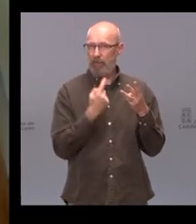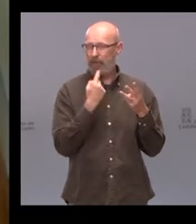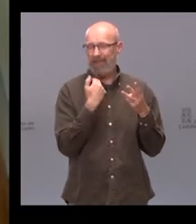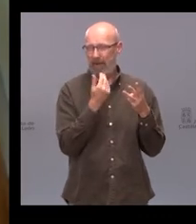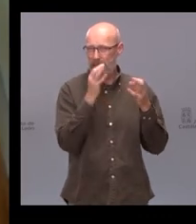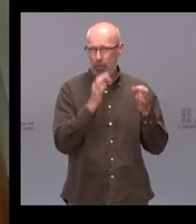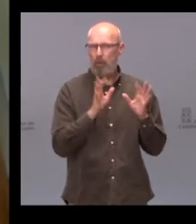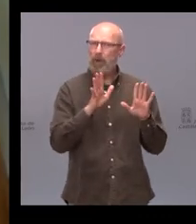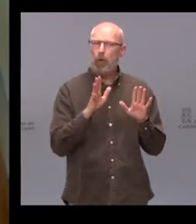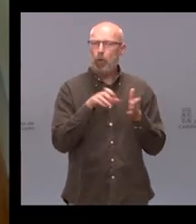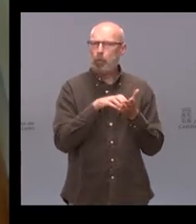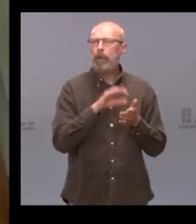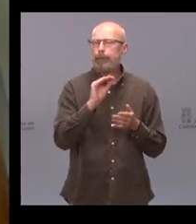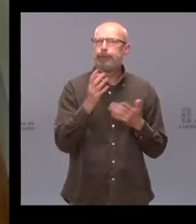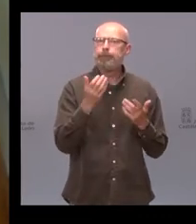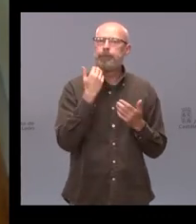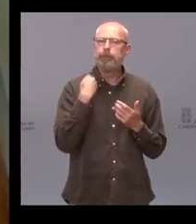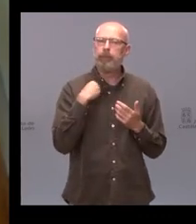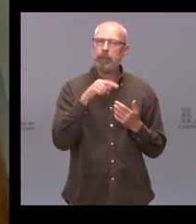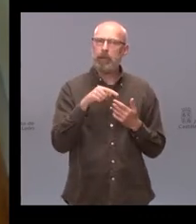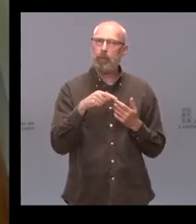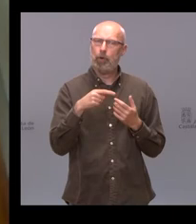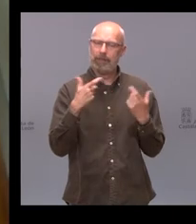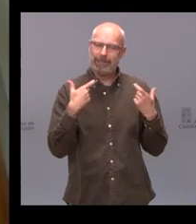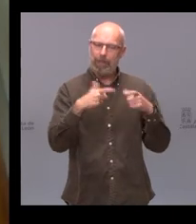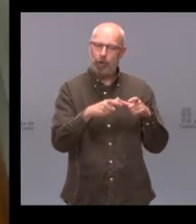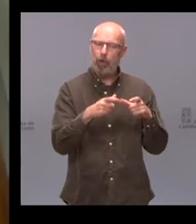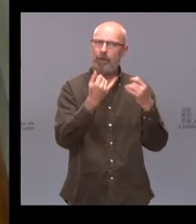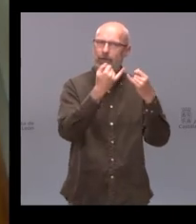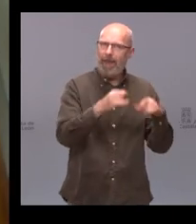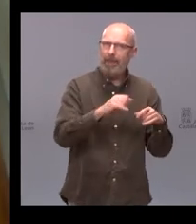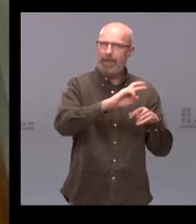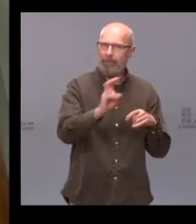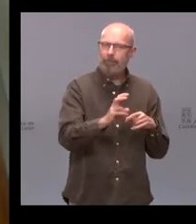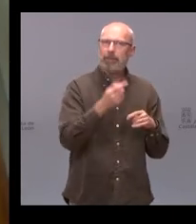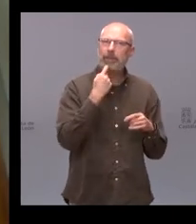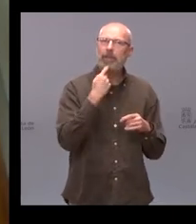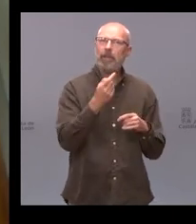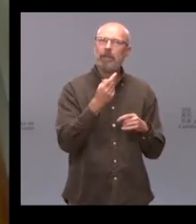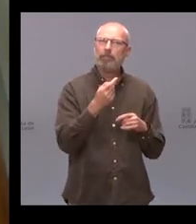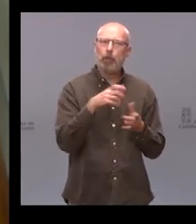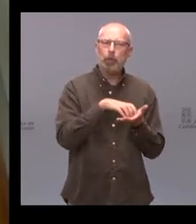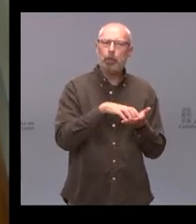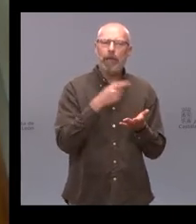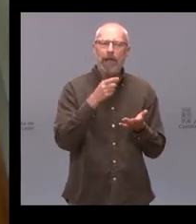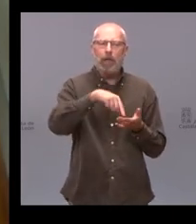desde el sector de las charangas, se preguntan qué es exactamente lo que pueden hacer y lo